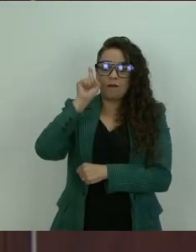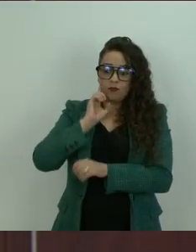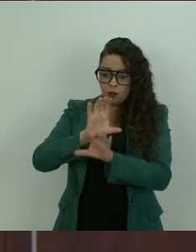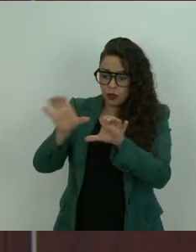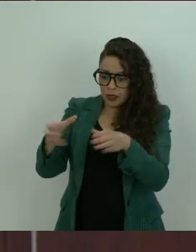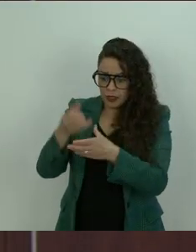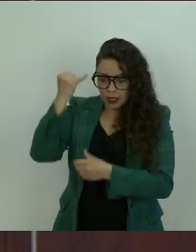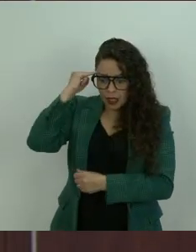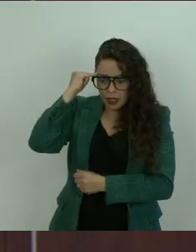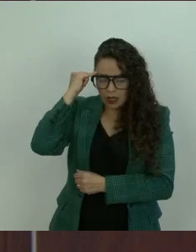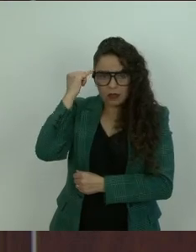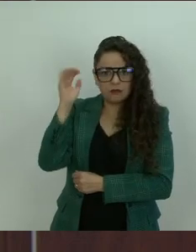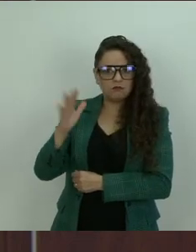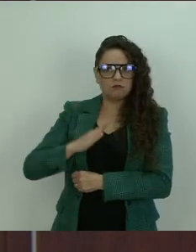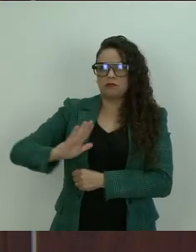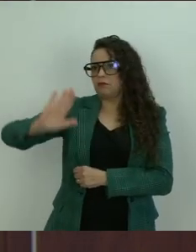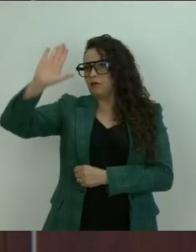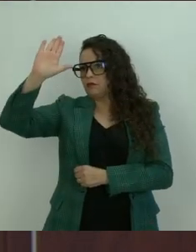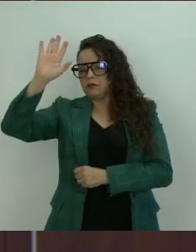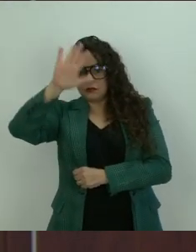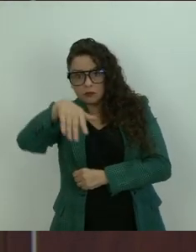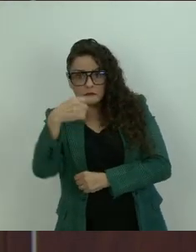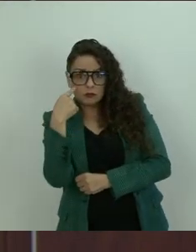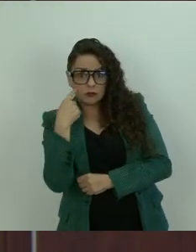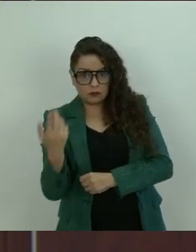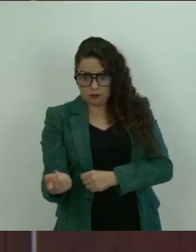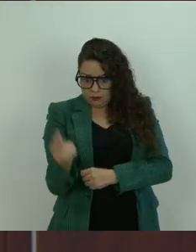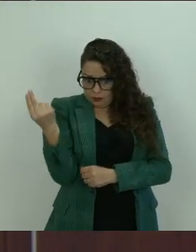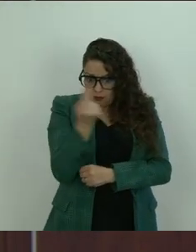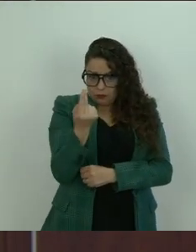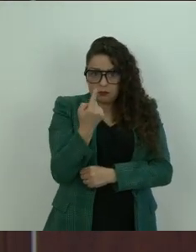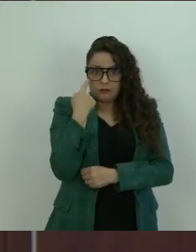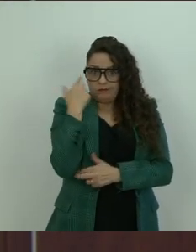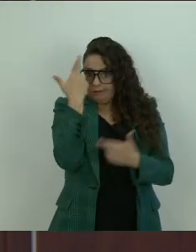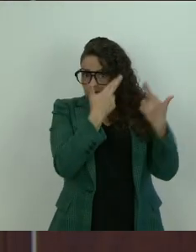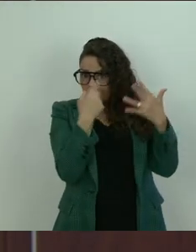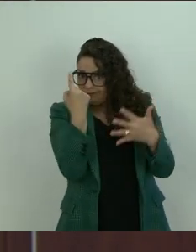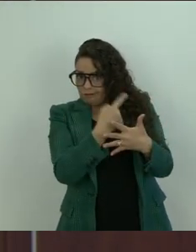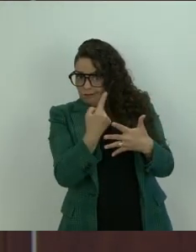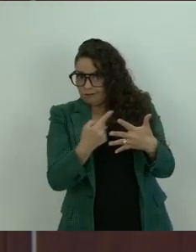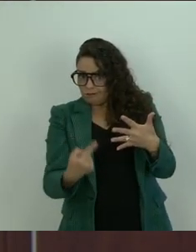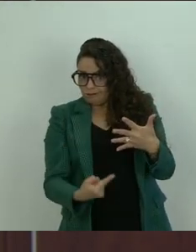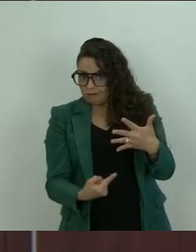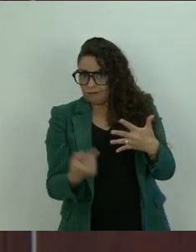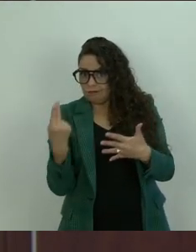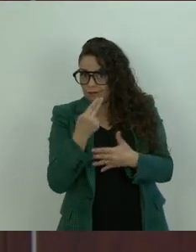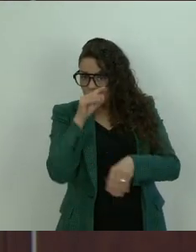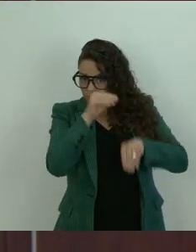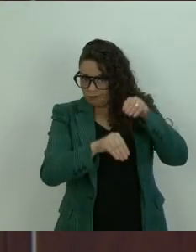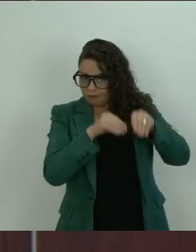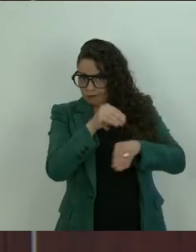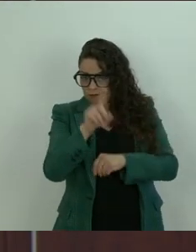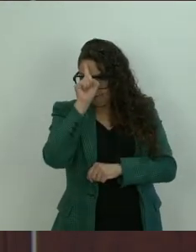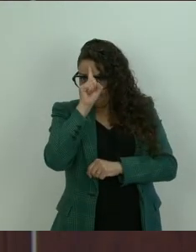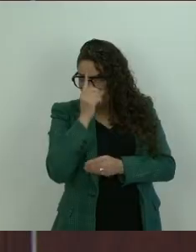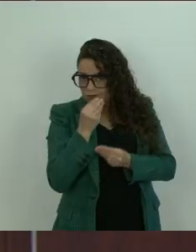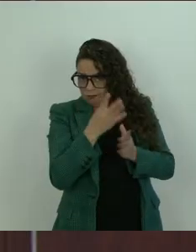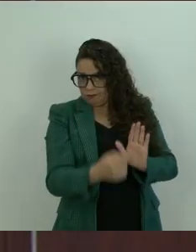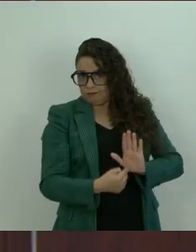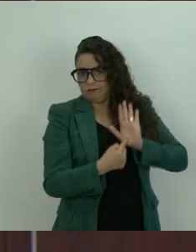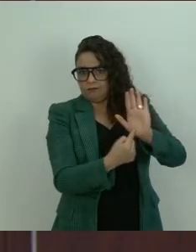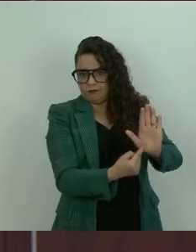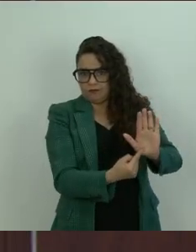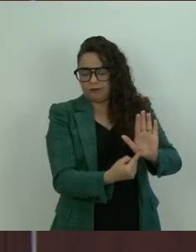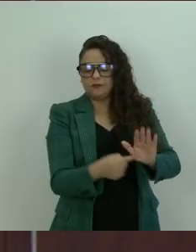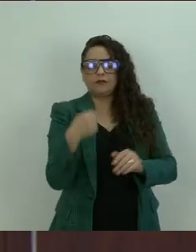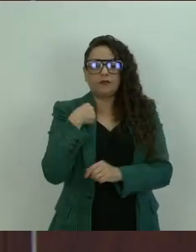que se necesitaba esa recomendación, y en ese momento yo llegué a la CEDAW en plena pandemia.